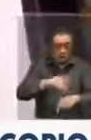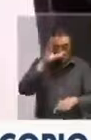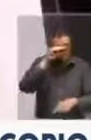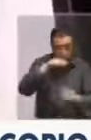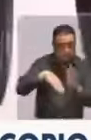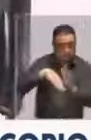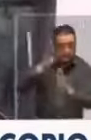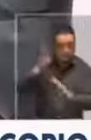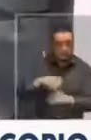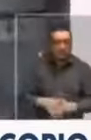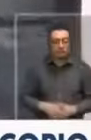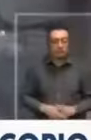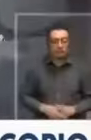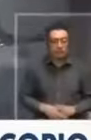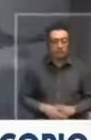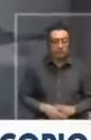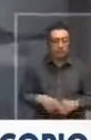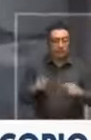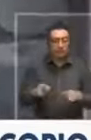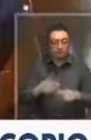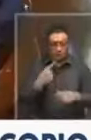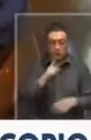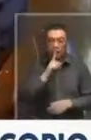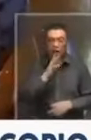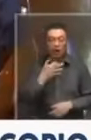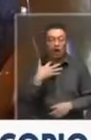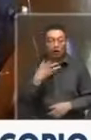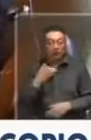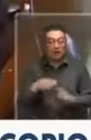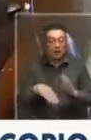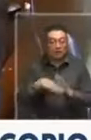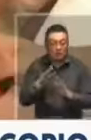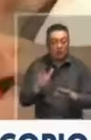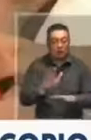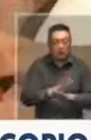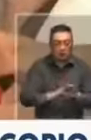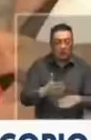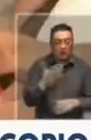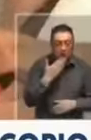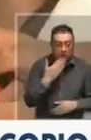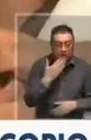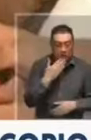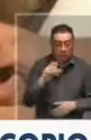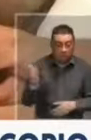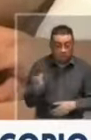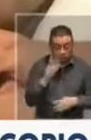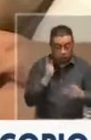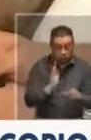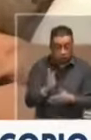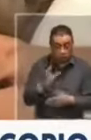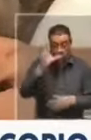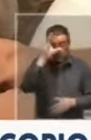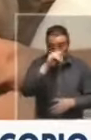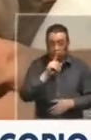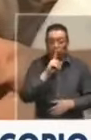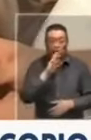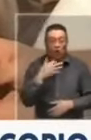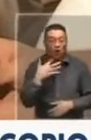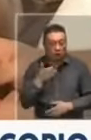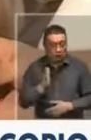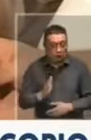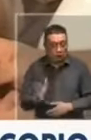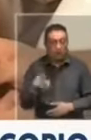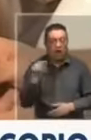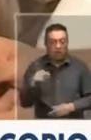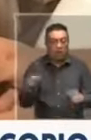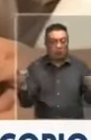nocturnos. Sumado a la mantención del toque de queda para mayores resguardos. En principio se va a mantener durante los horarios nocturnos, ya se ha ido